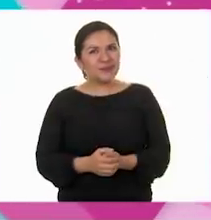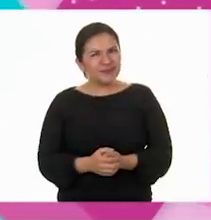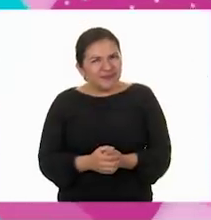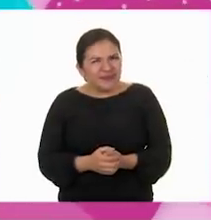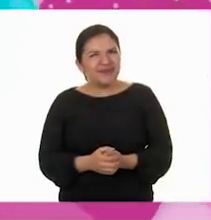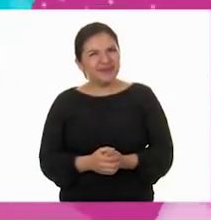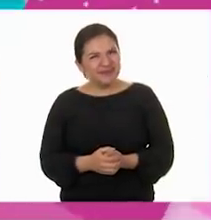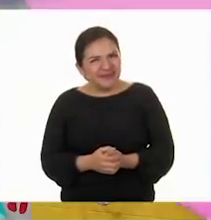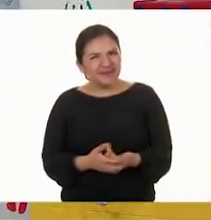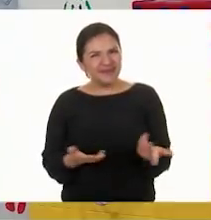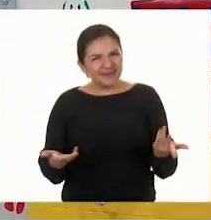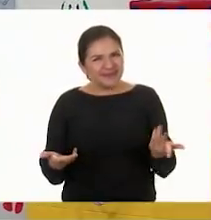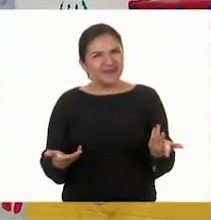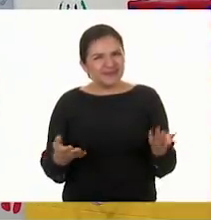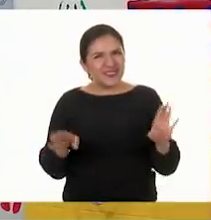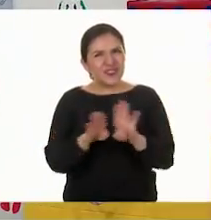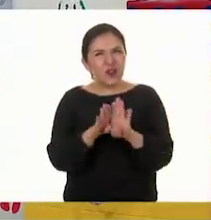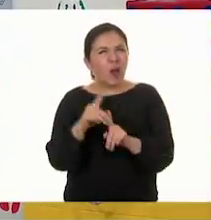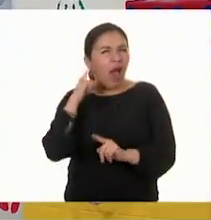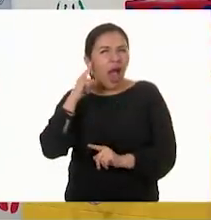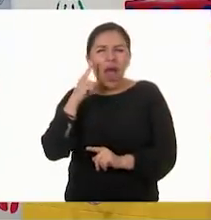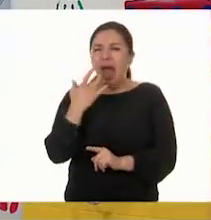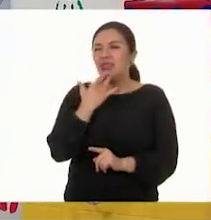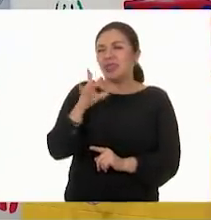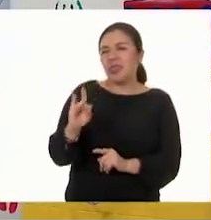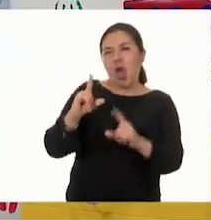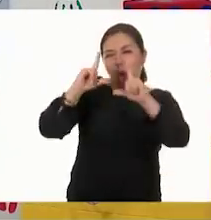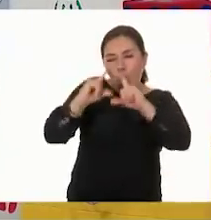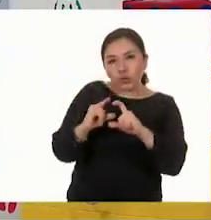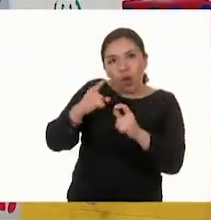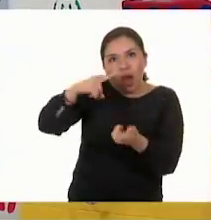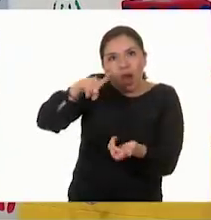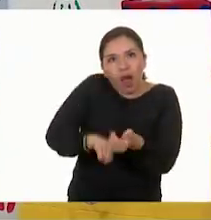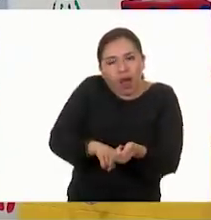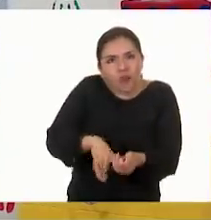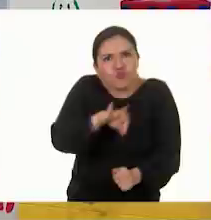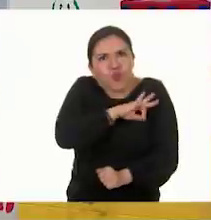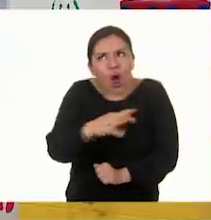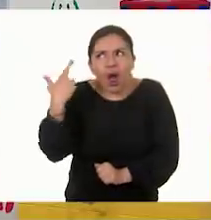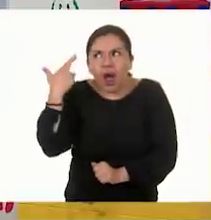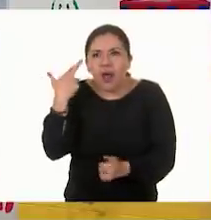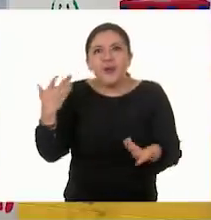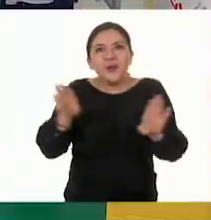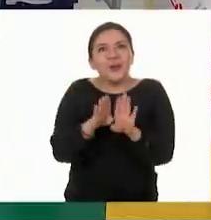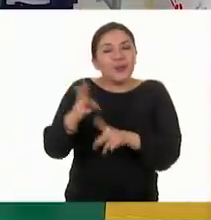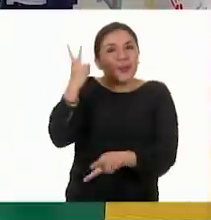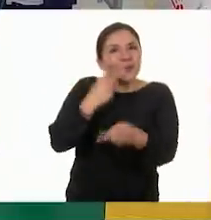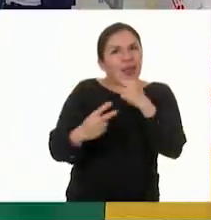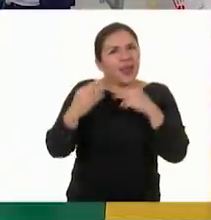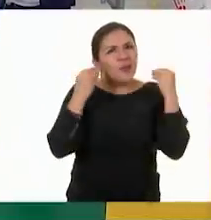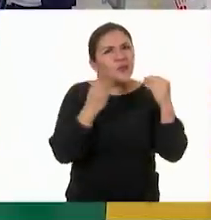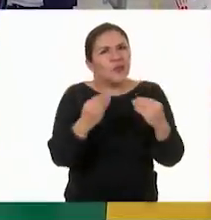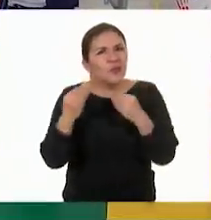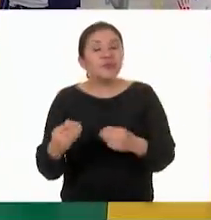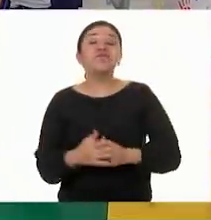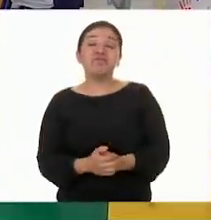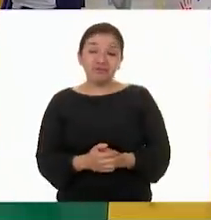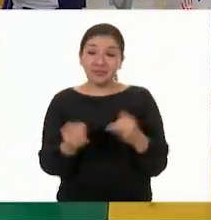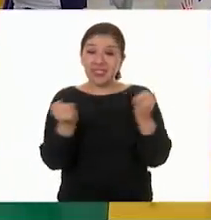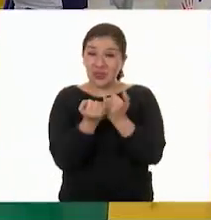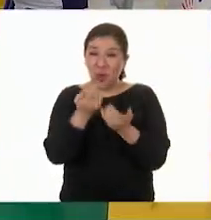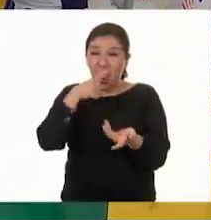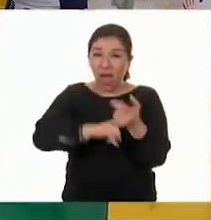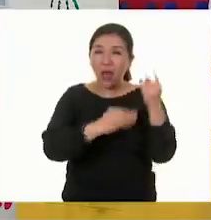ser una parte de nuestro cuerpo muy pequeña, todo lo que conlleva para poder escuchar algo. ¡Ay, sí! Y también como tiene